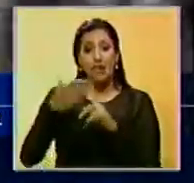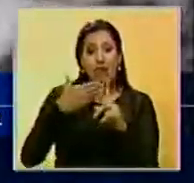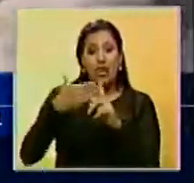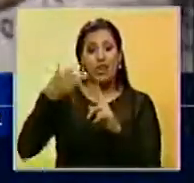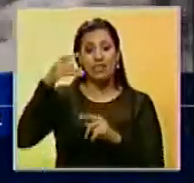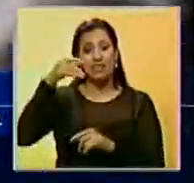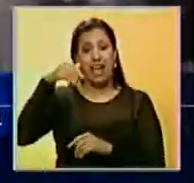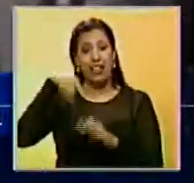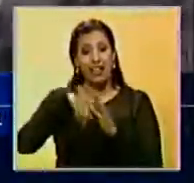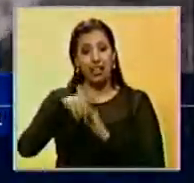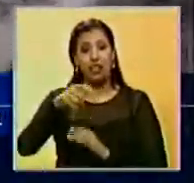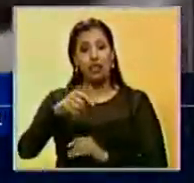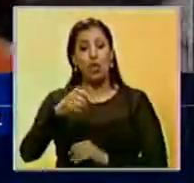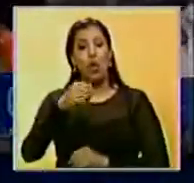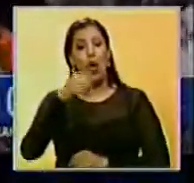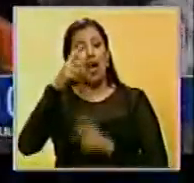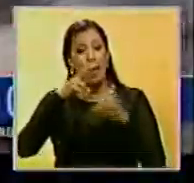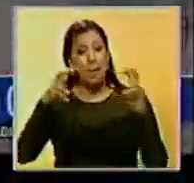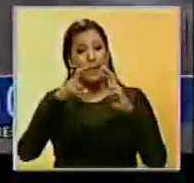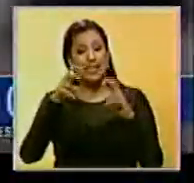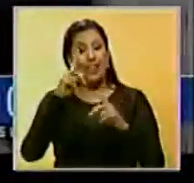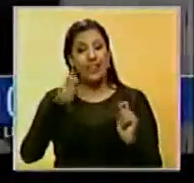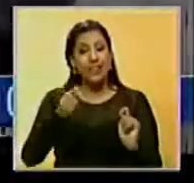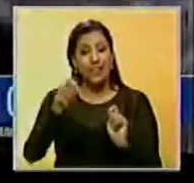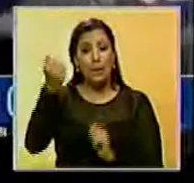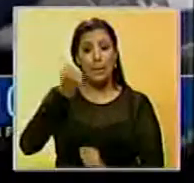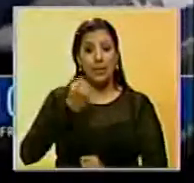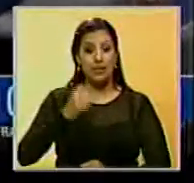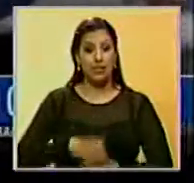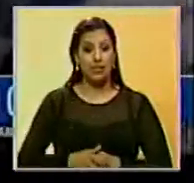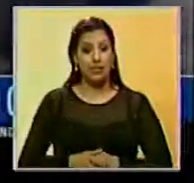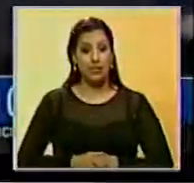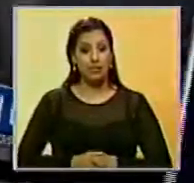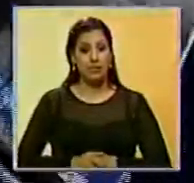a los oficiales será investigada como intento de homicidio.